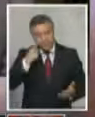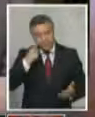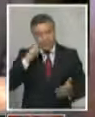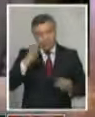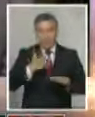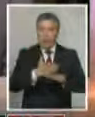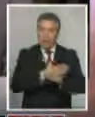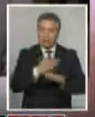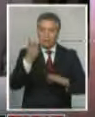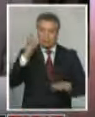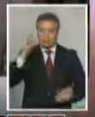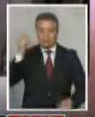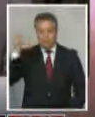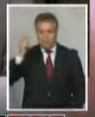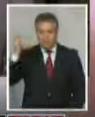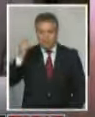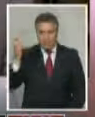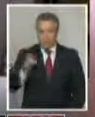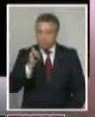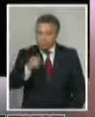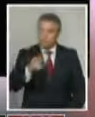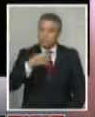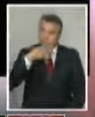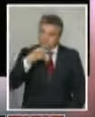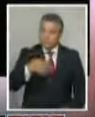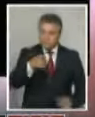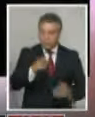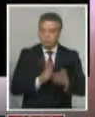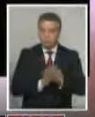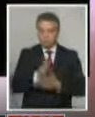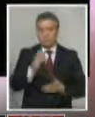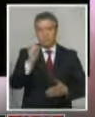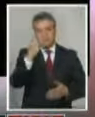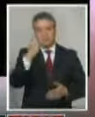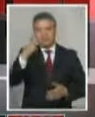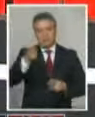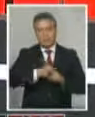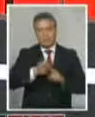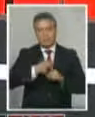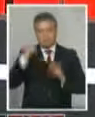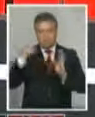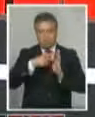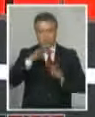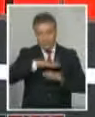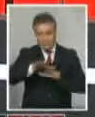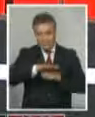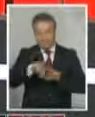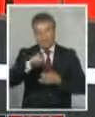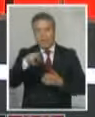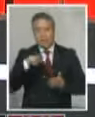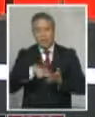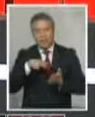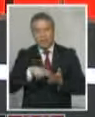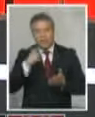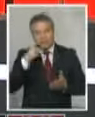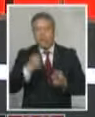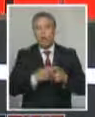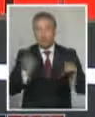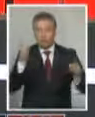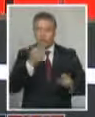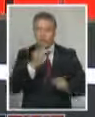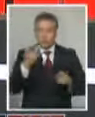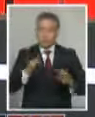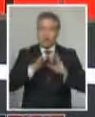día 30 de septiembre y, como usted dice, a partir del primer trimestre ya del 2015, esperar a ver otros números. Así que le